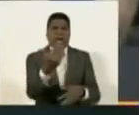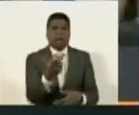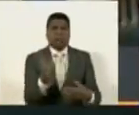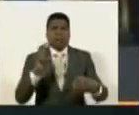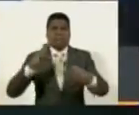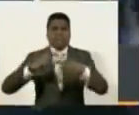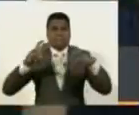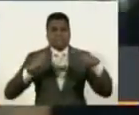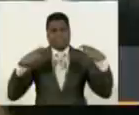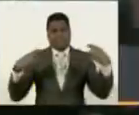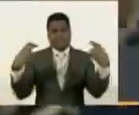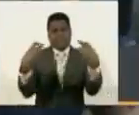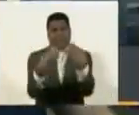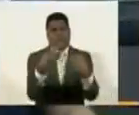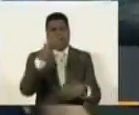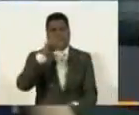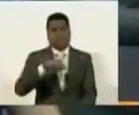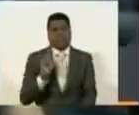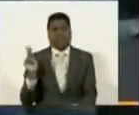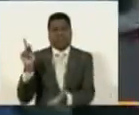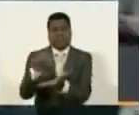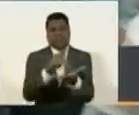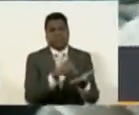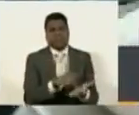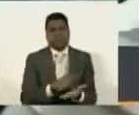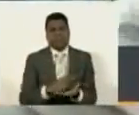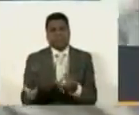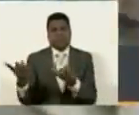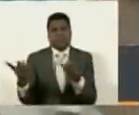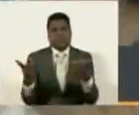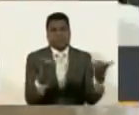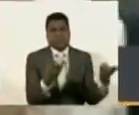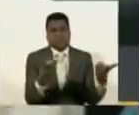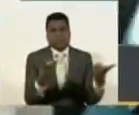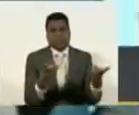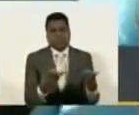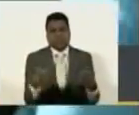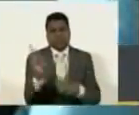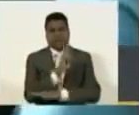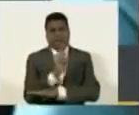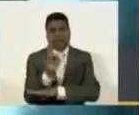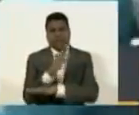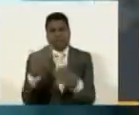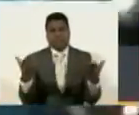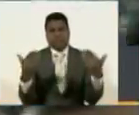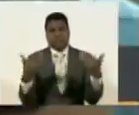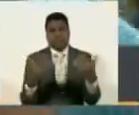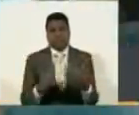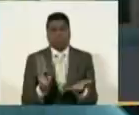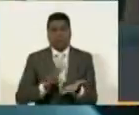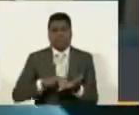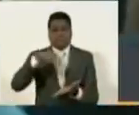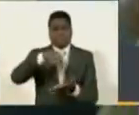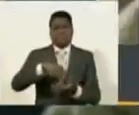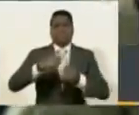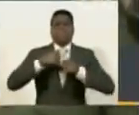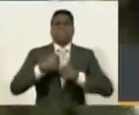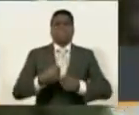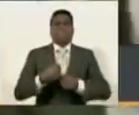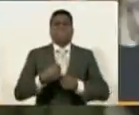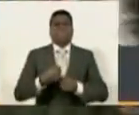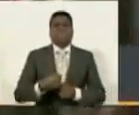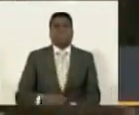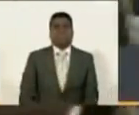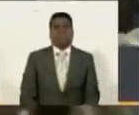del partido aquí presente. Por eso les invitamos inmediatamente a colocarnos de pie para